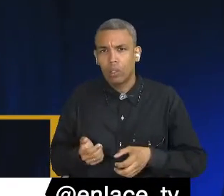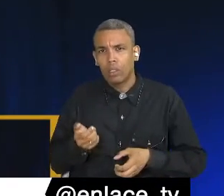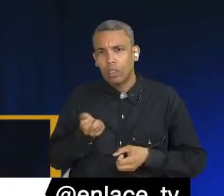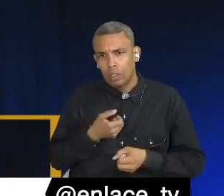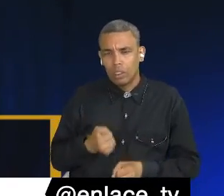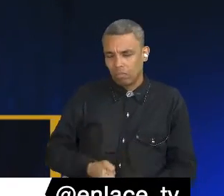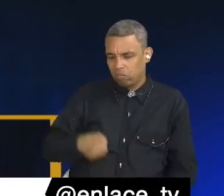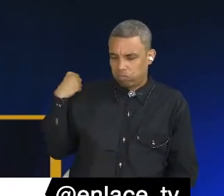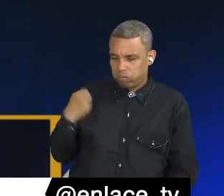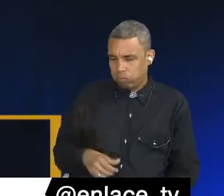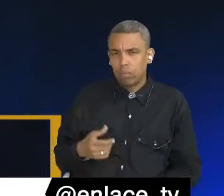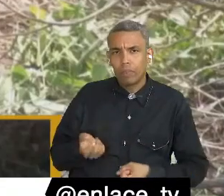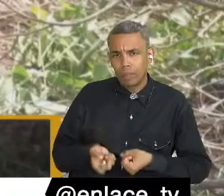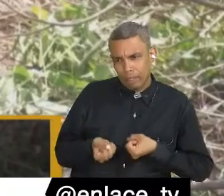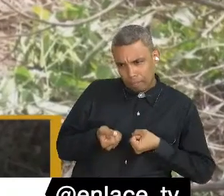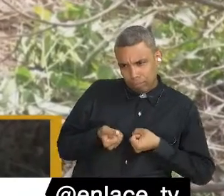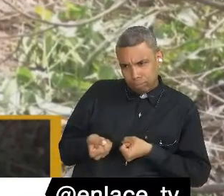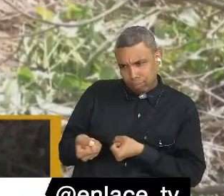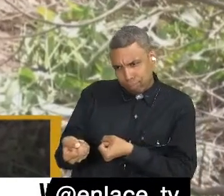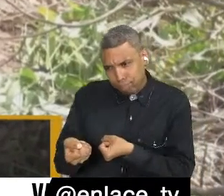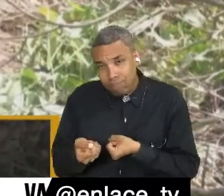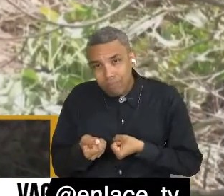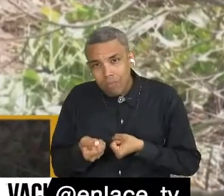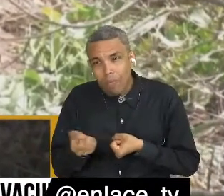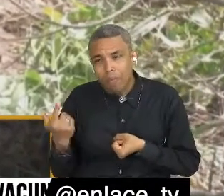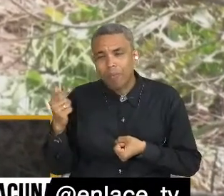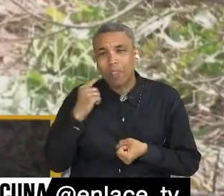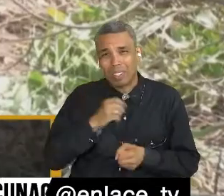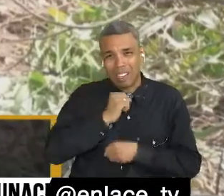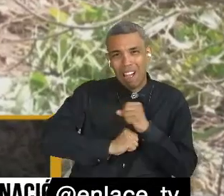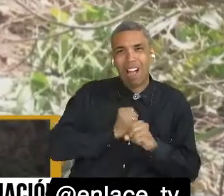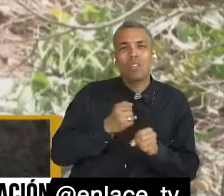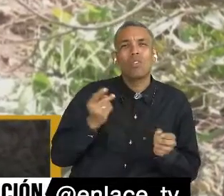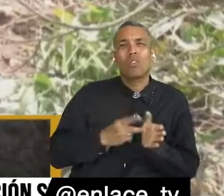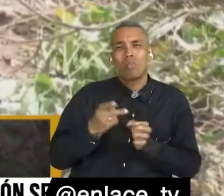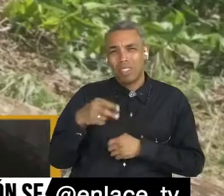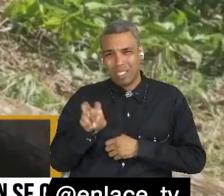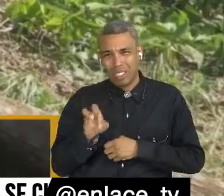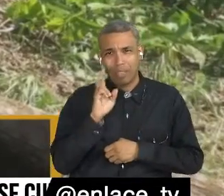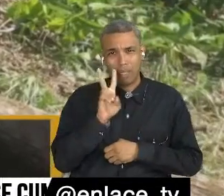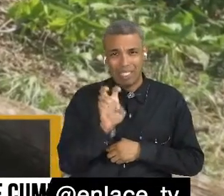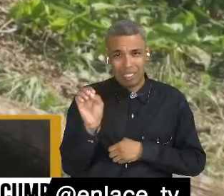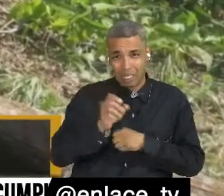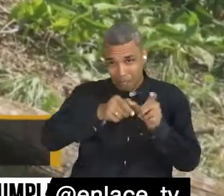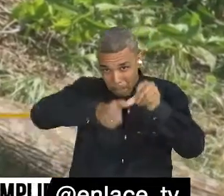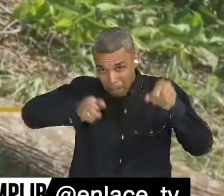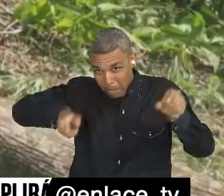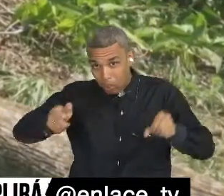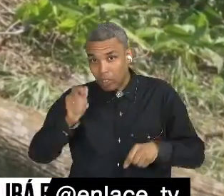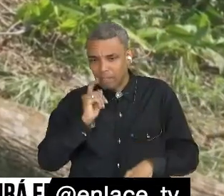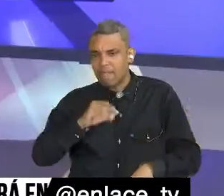árboles. En lo que va corrido del año, 70 personas han sido capturadas en el departamento por el delito de daño al medio